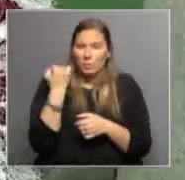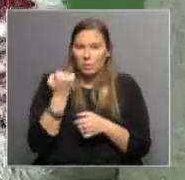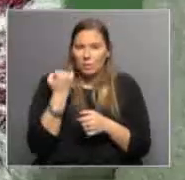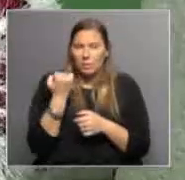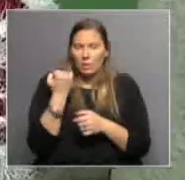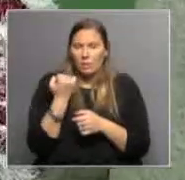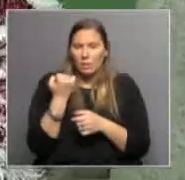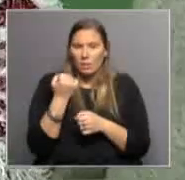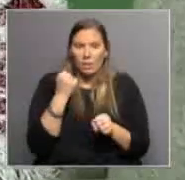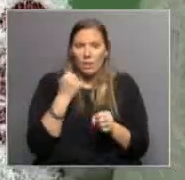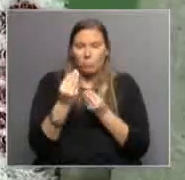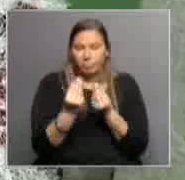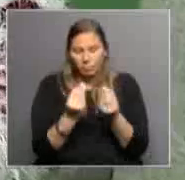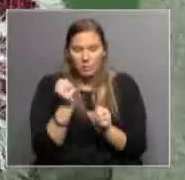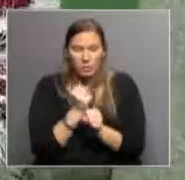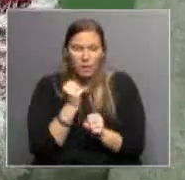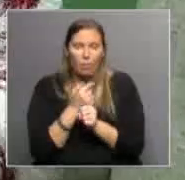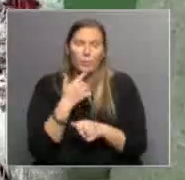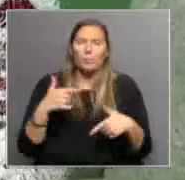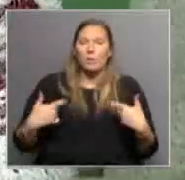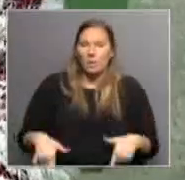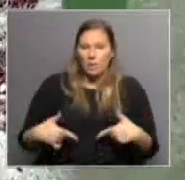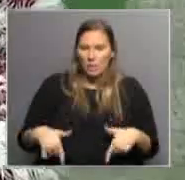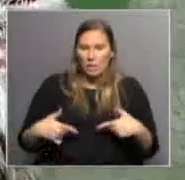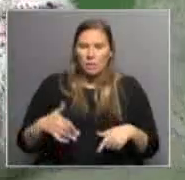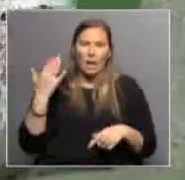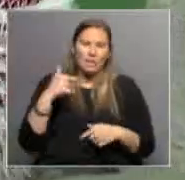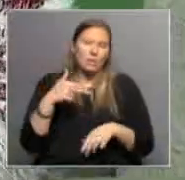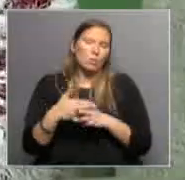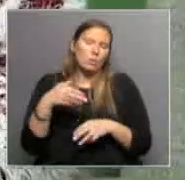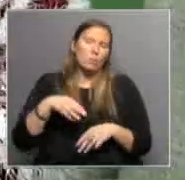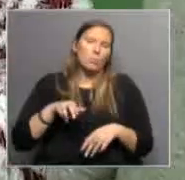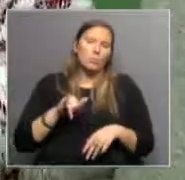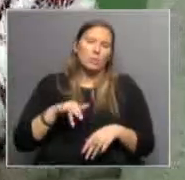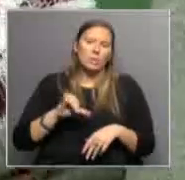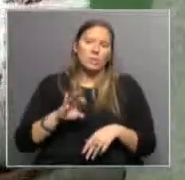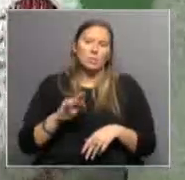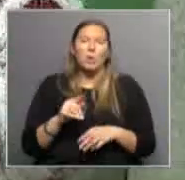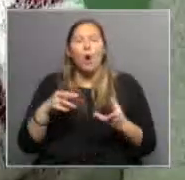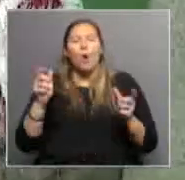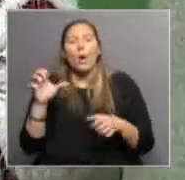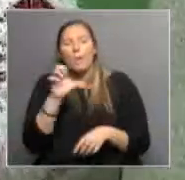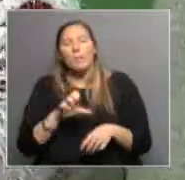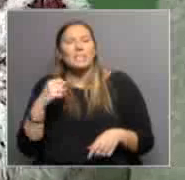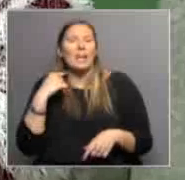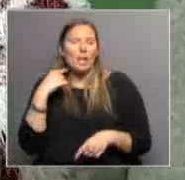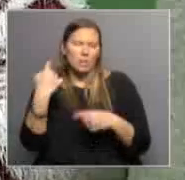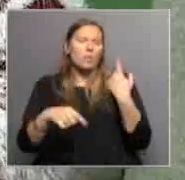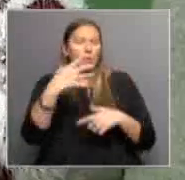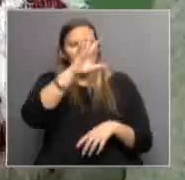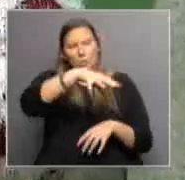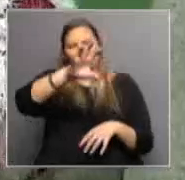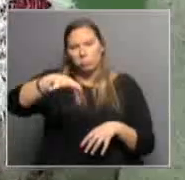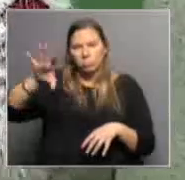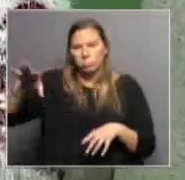recepción laboral, como podría ser la intendencia, que en esa época se decía municipio, la compañía del gas, en fin, diferentes lugares que fueron